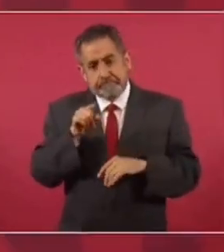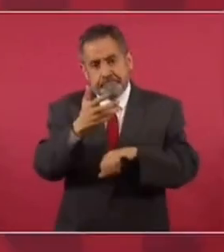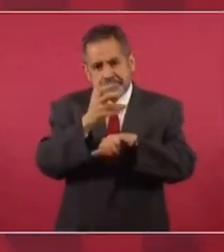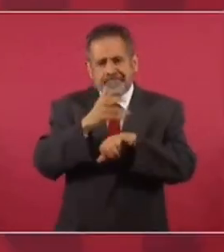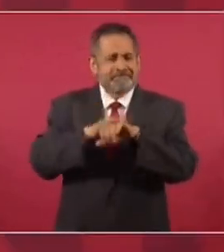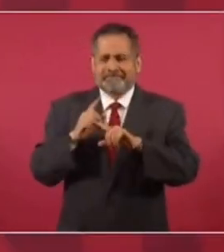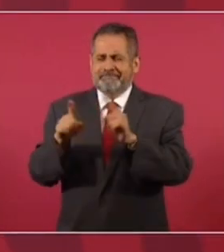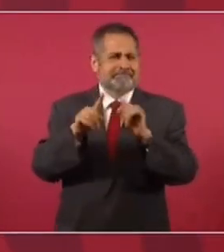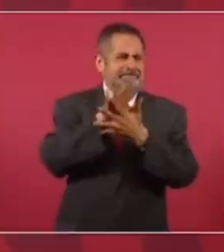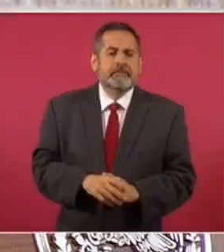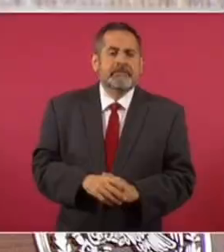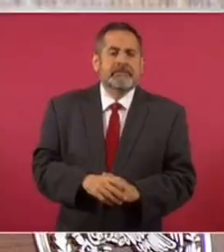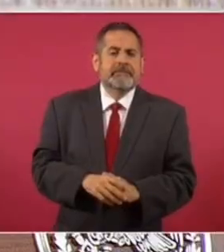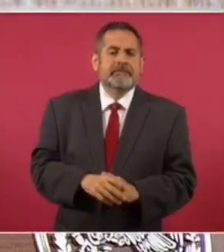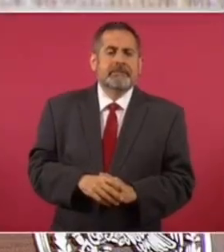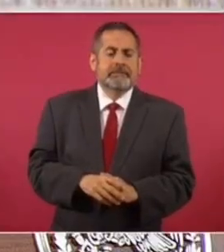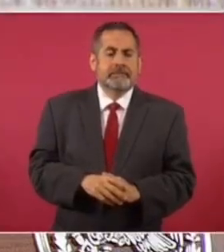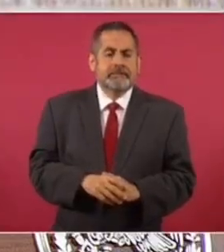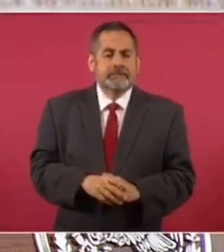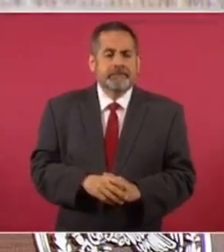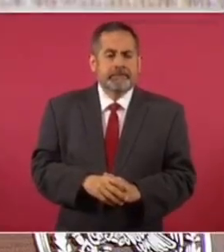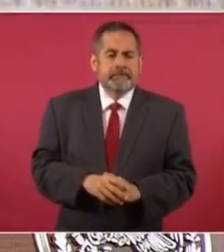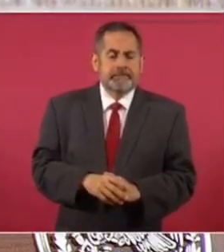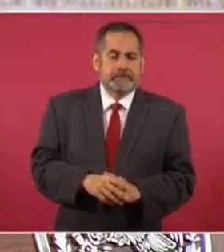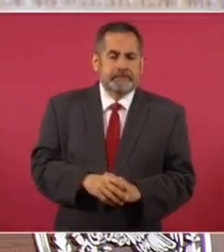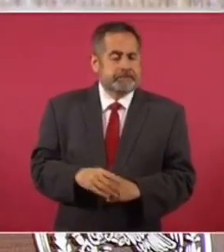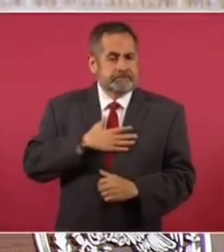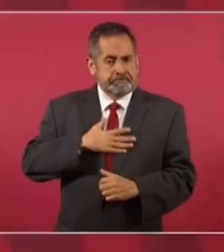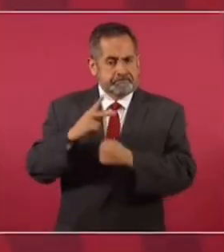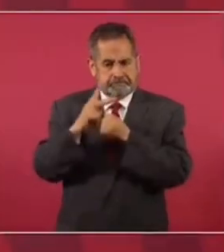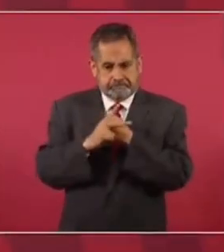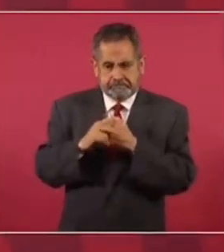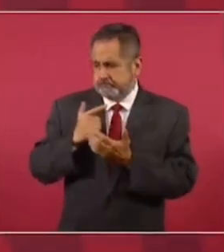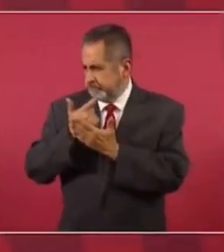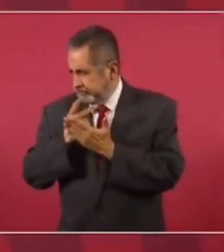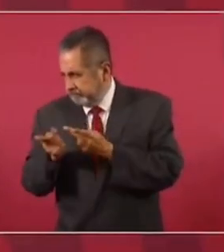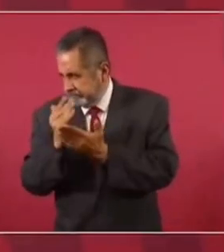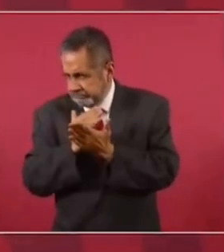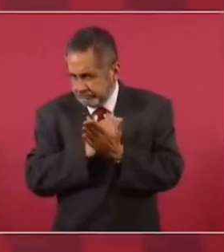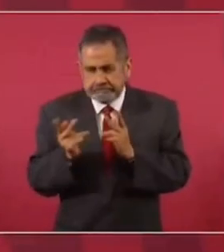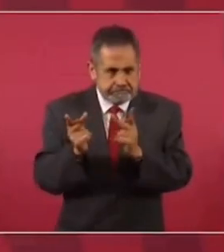en Estados Unidos que en México. En nuestro país, de acuerdo a las encuestas,